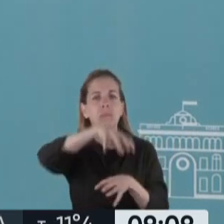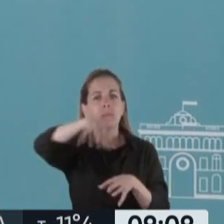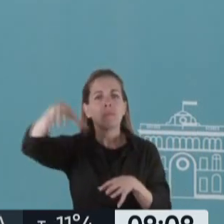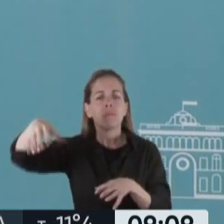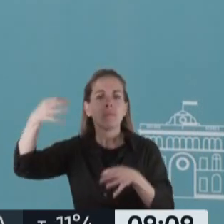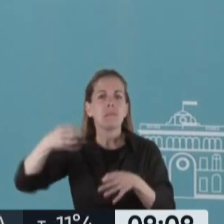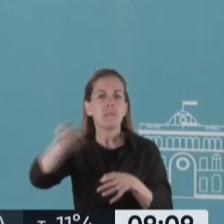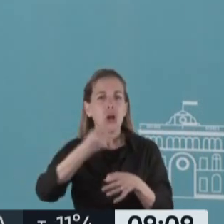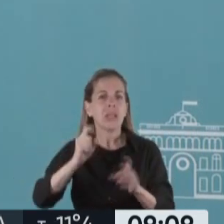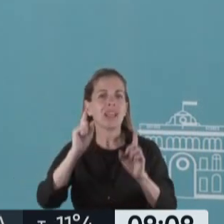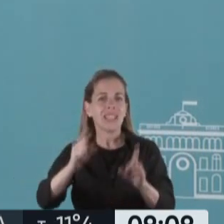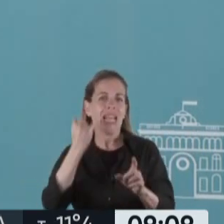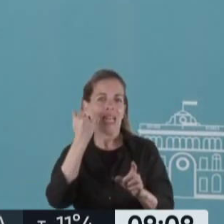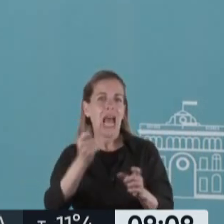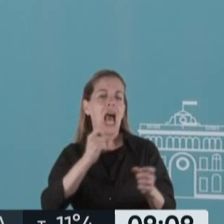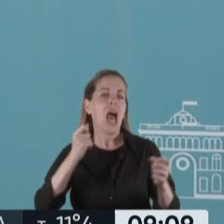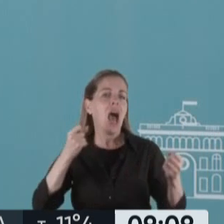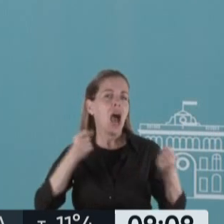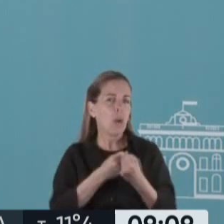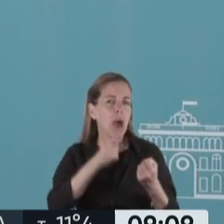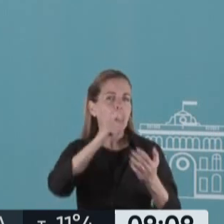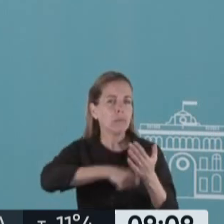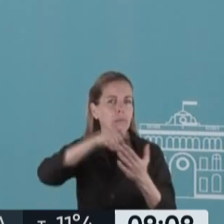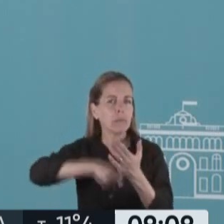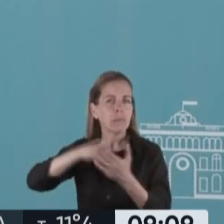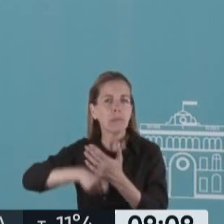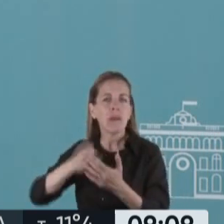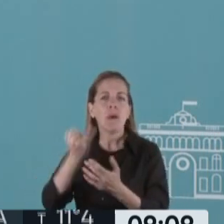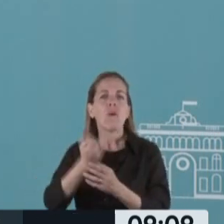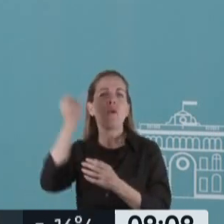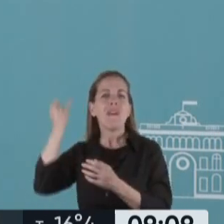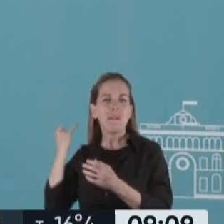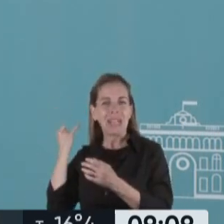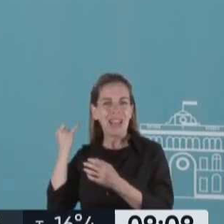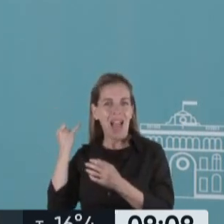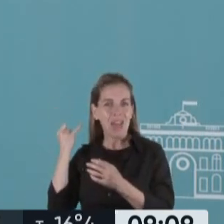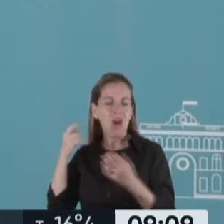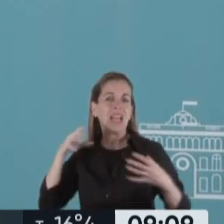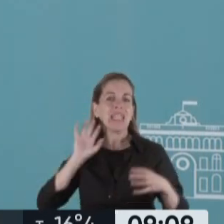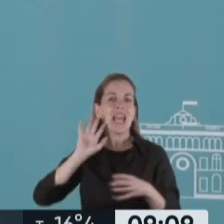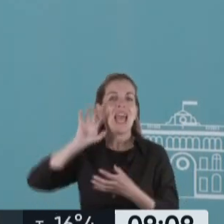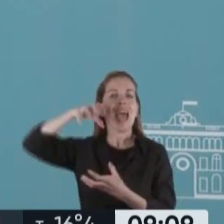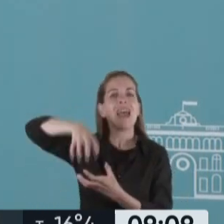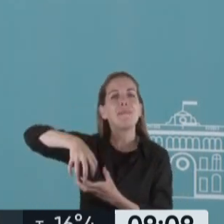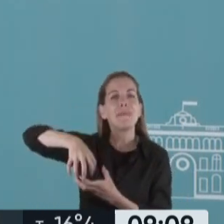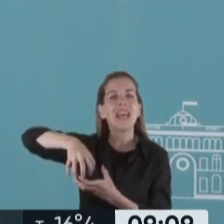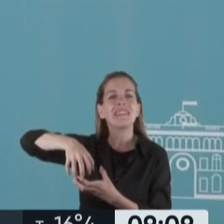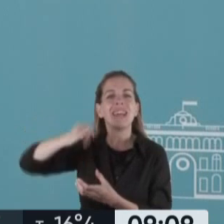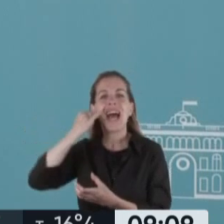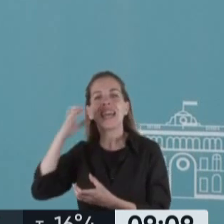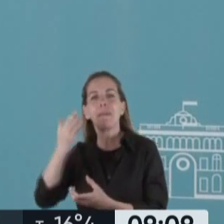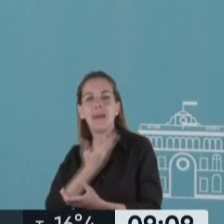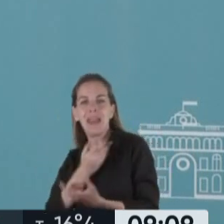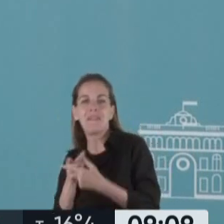los acuerdos que hemos llevado adelante el jueves pasado precisamente entre nuestra empresa YPF